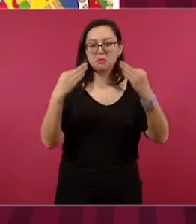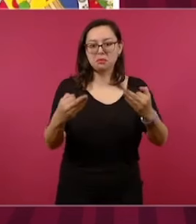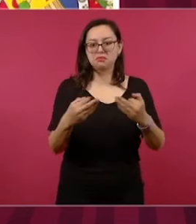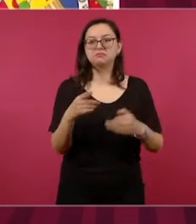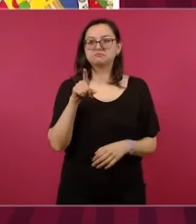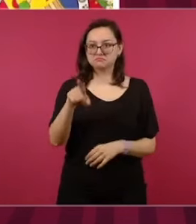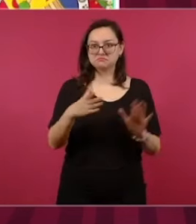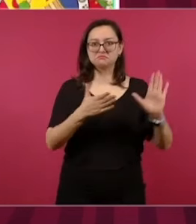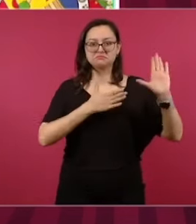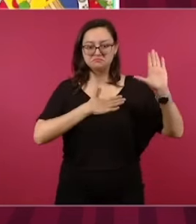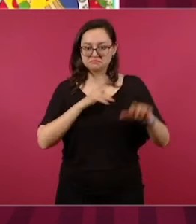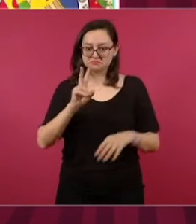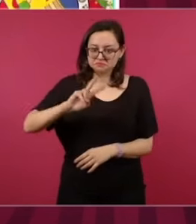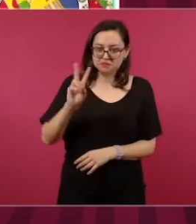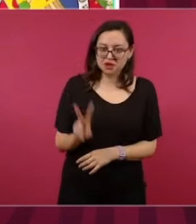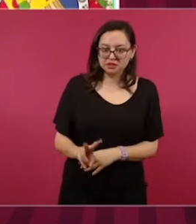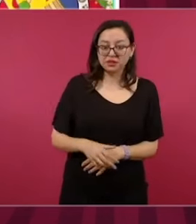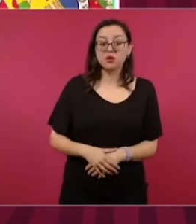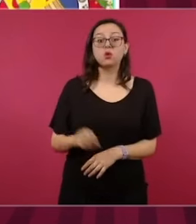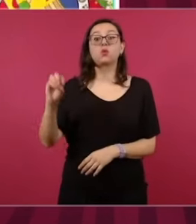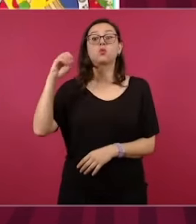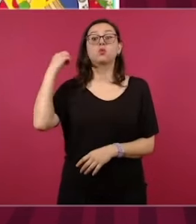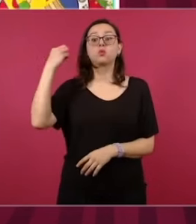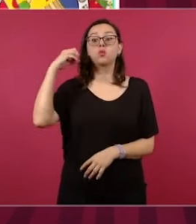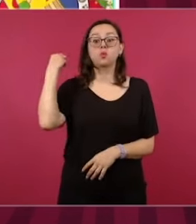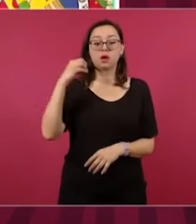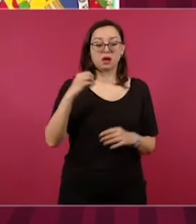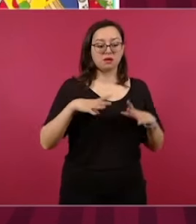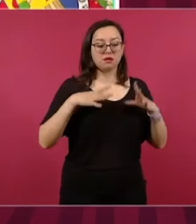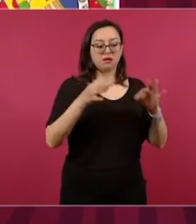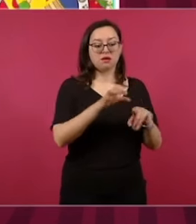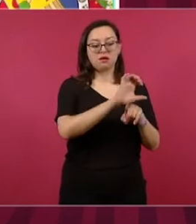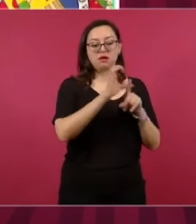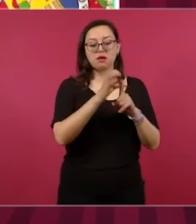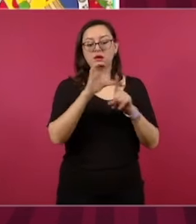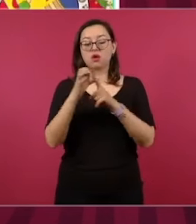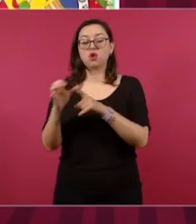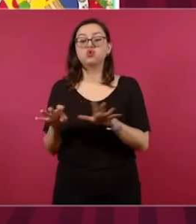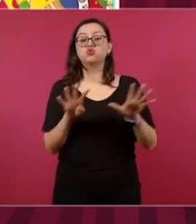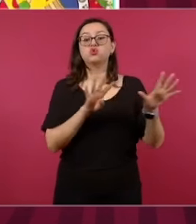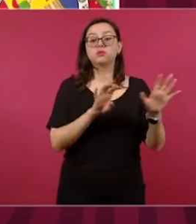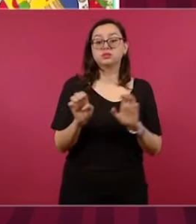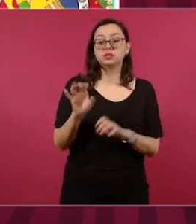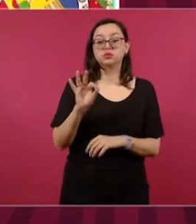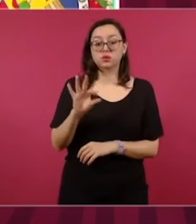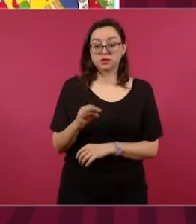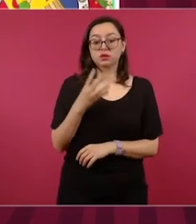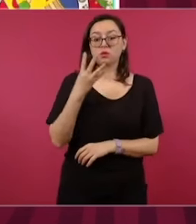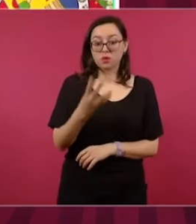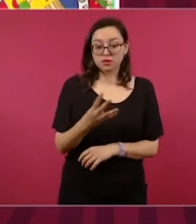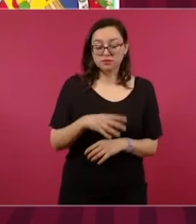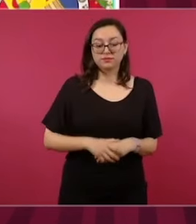En Oaxaca se han instalado 944 comités de la siguiente manera: